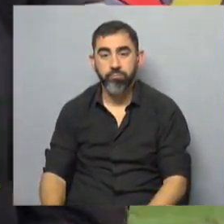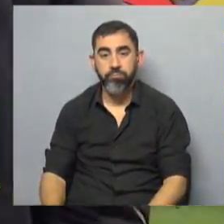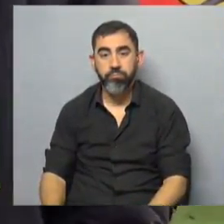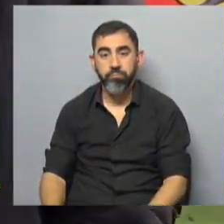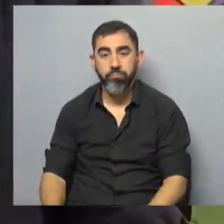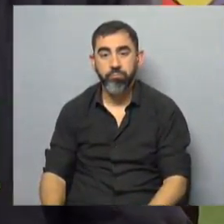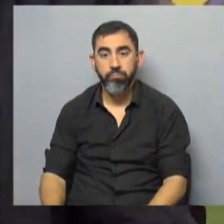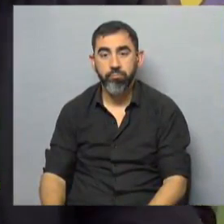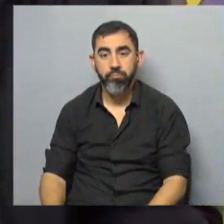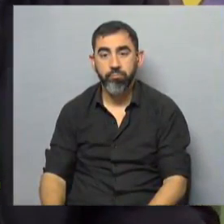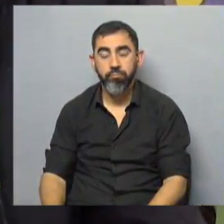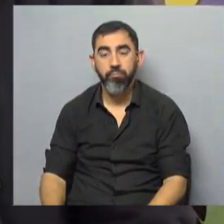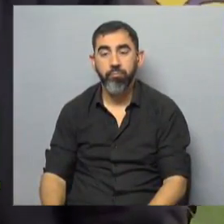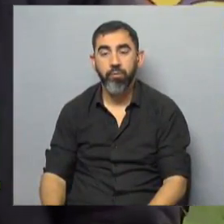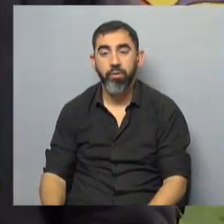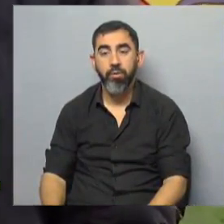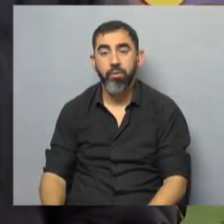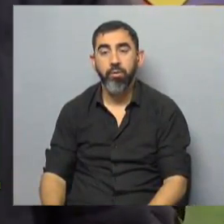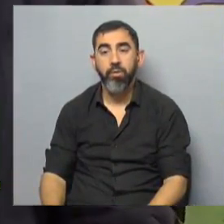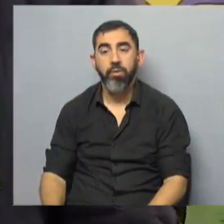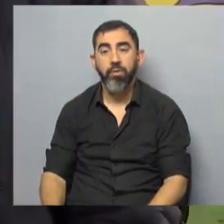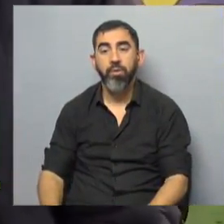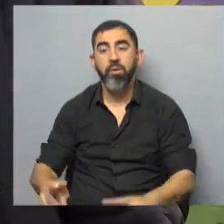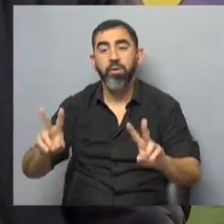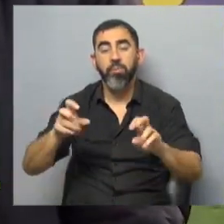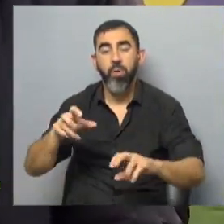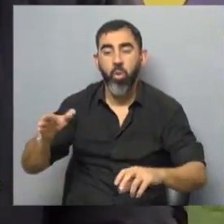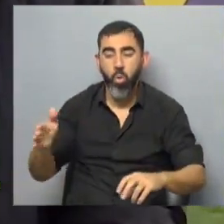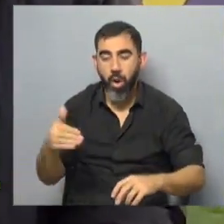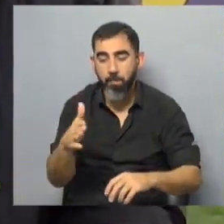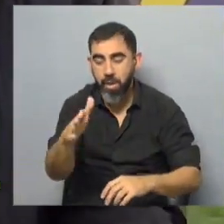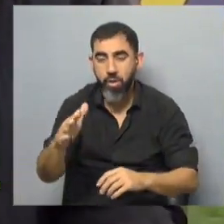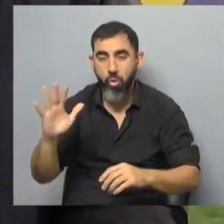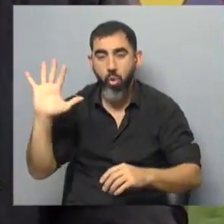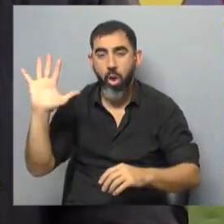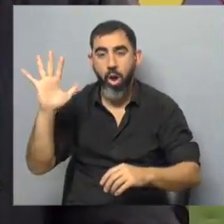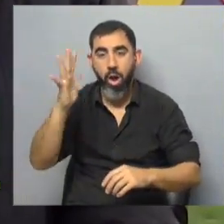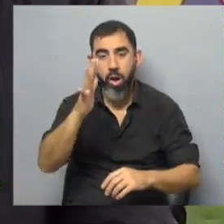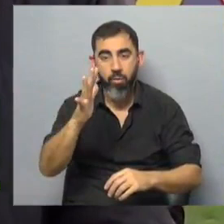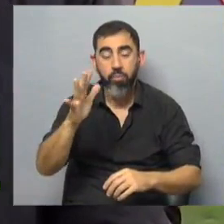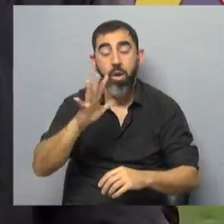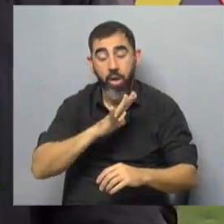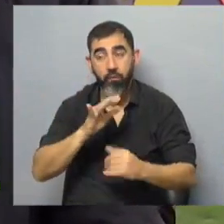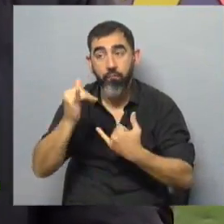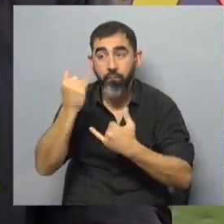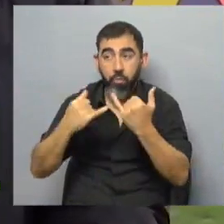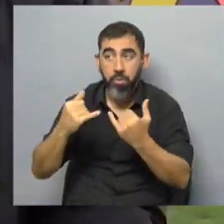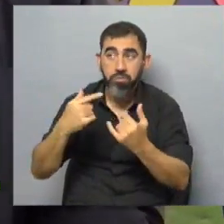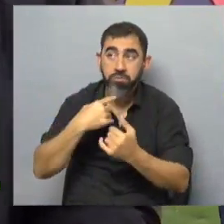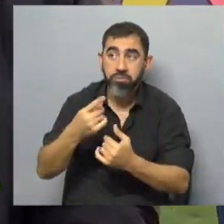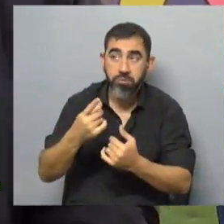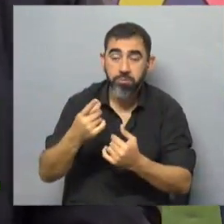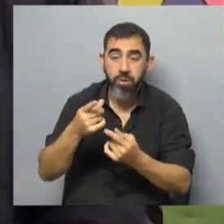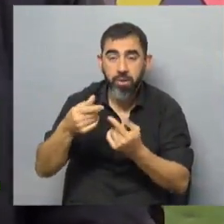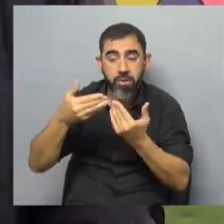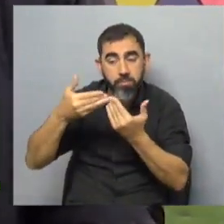Las preexistencias que habían en el terreno, que eran estos caminos y los árboles que estaban, para nosotros fueron un dato y fueron como el punto